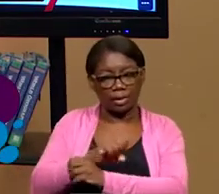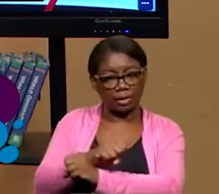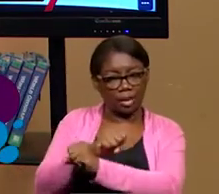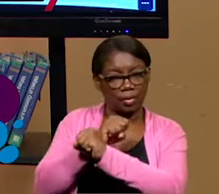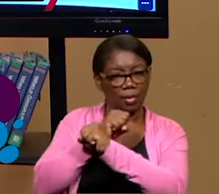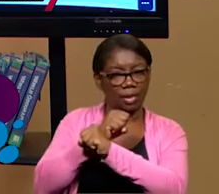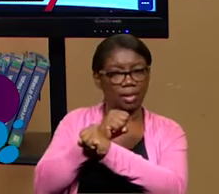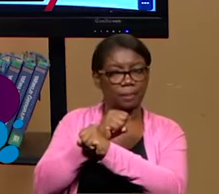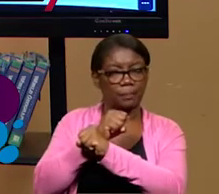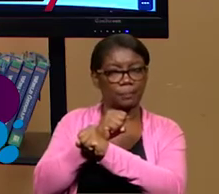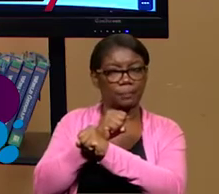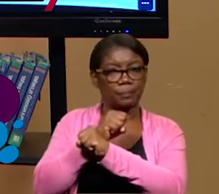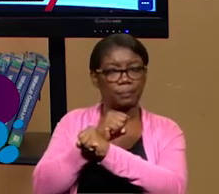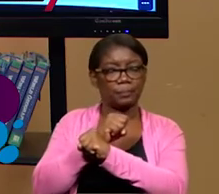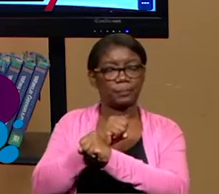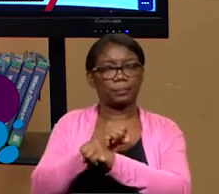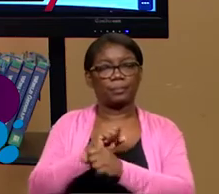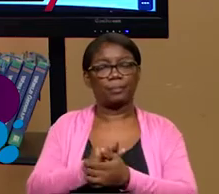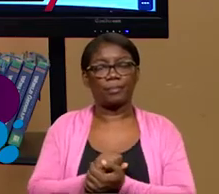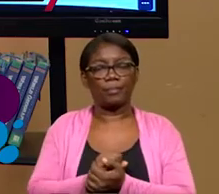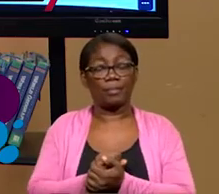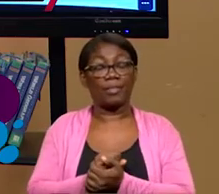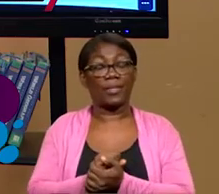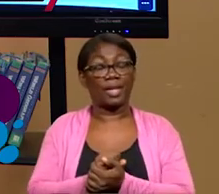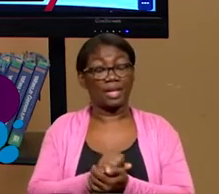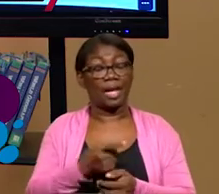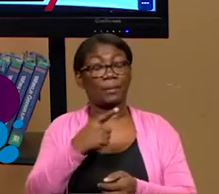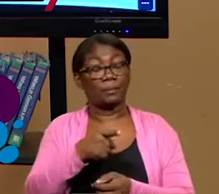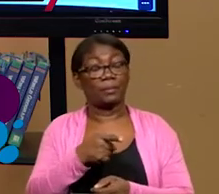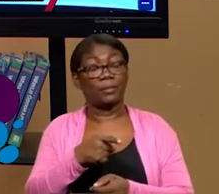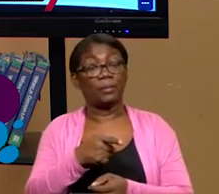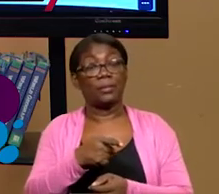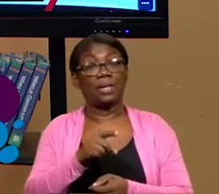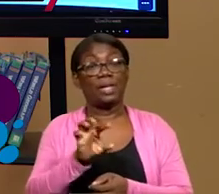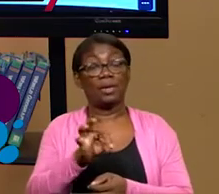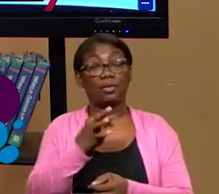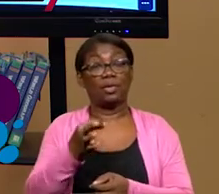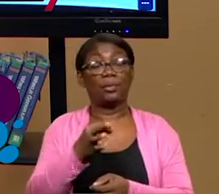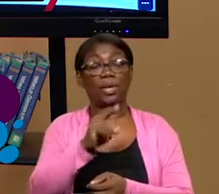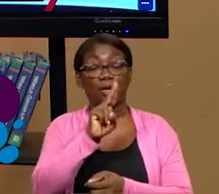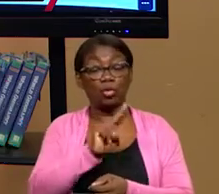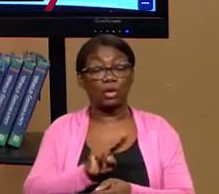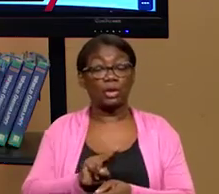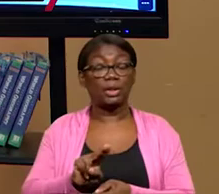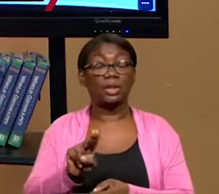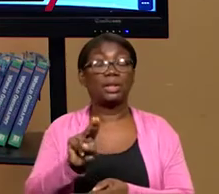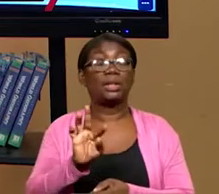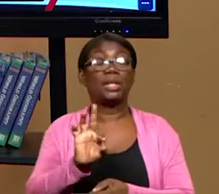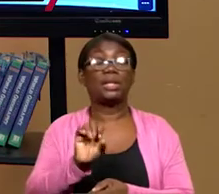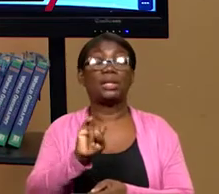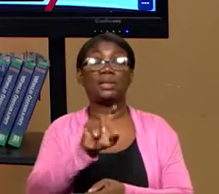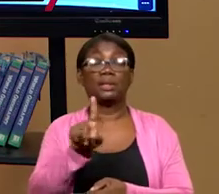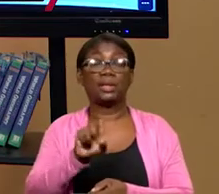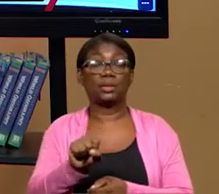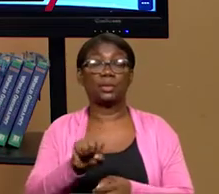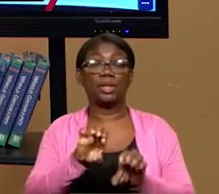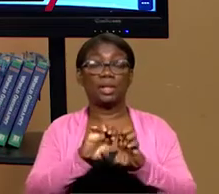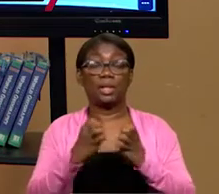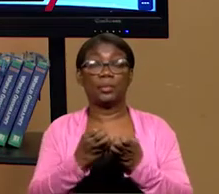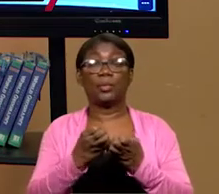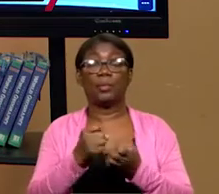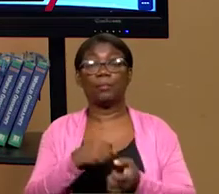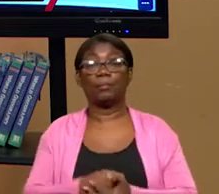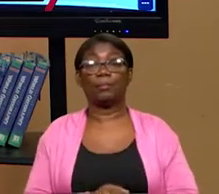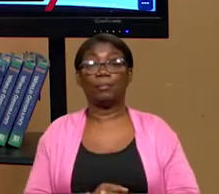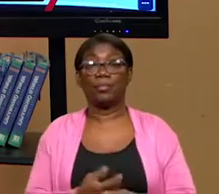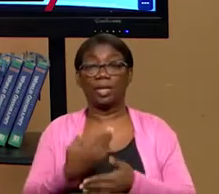seguridad, las medidas, ¿no? y utilizando los equipos adecuados. ¿Okay? Bien, vamos a